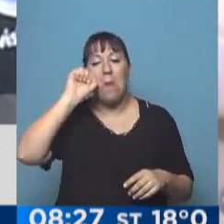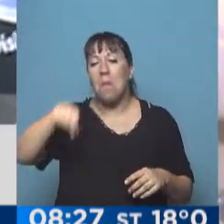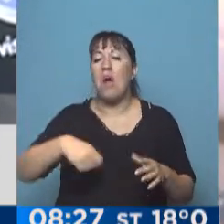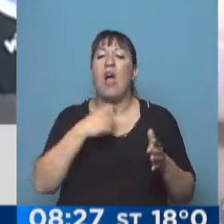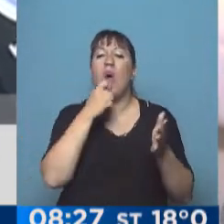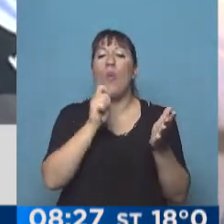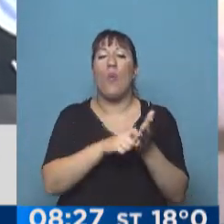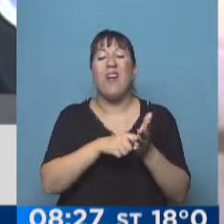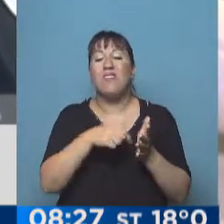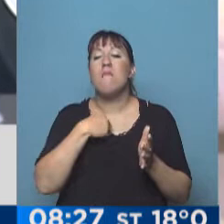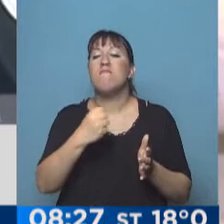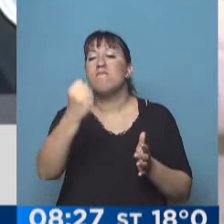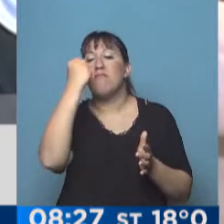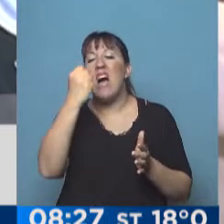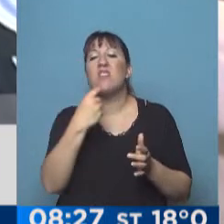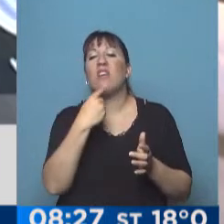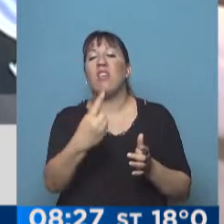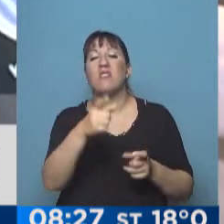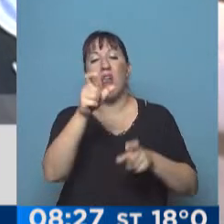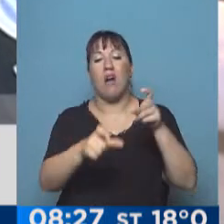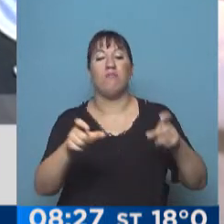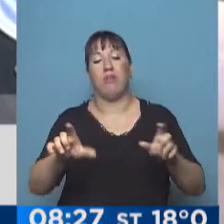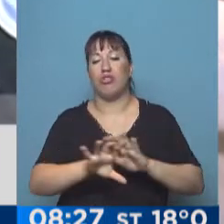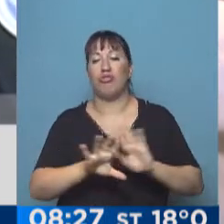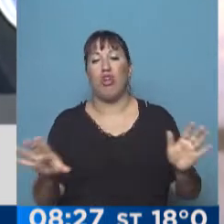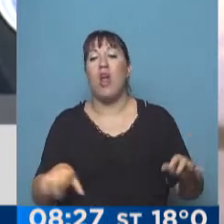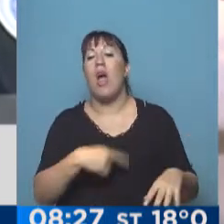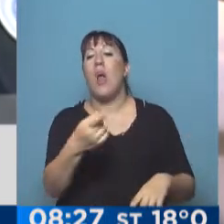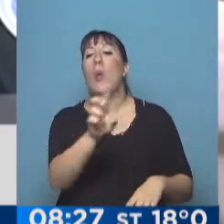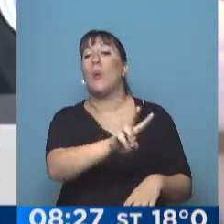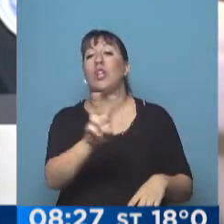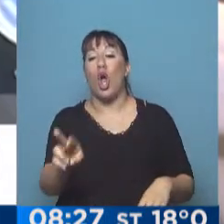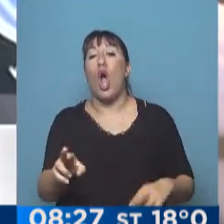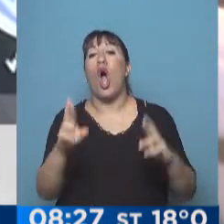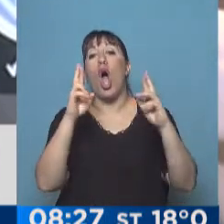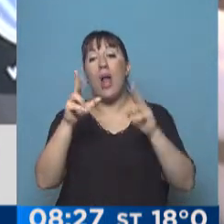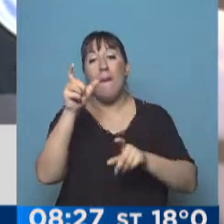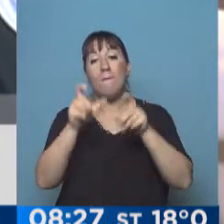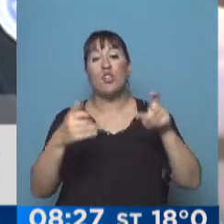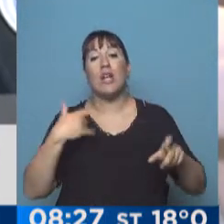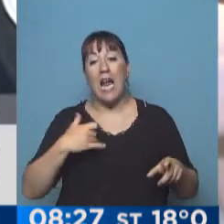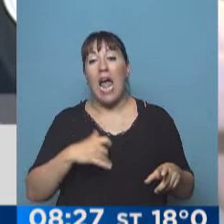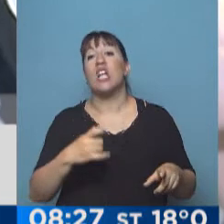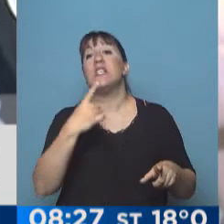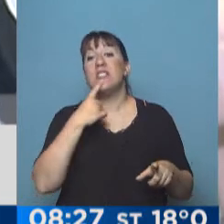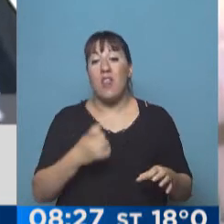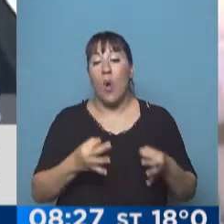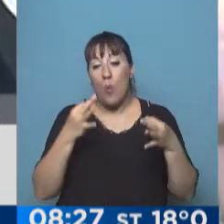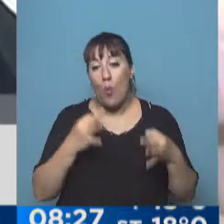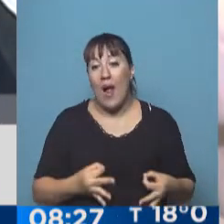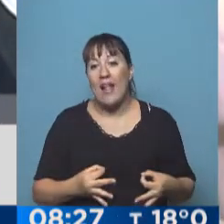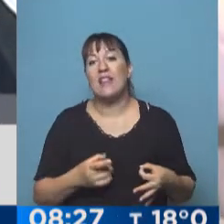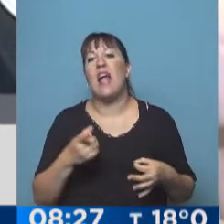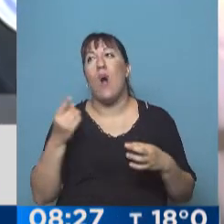que hay que prestarle atención a lo que dice la sociedad argentina el día 22 ojalá la sociedad argentina cdeee se dé cuenta lo que están